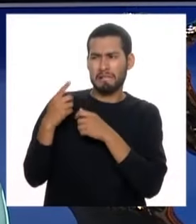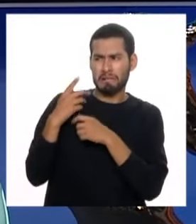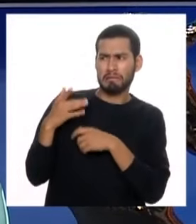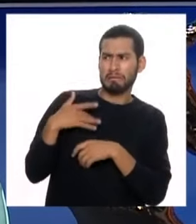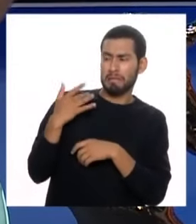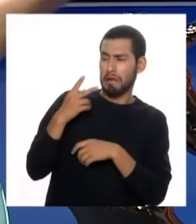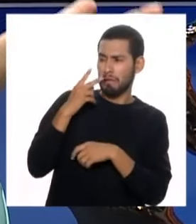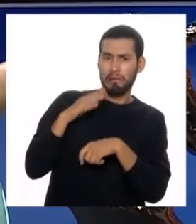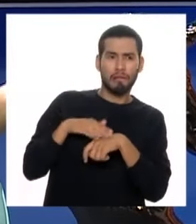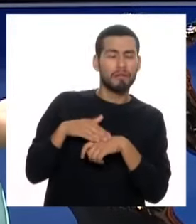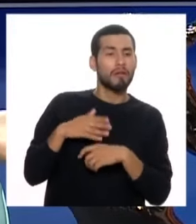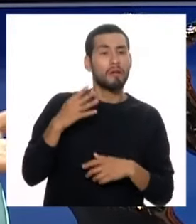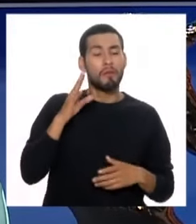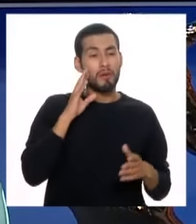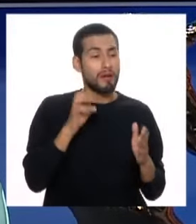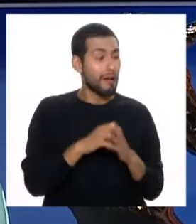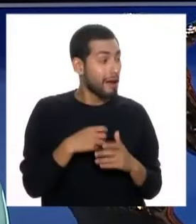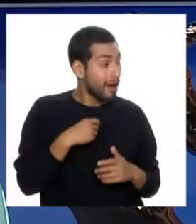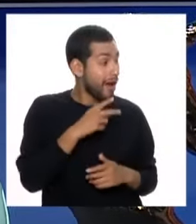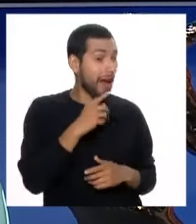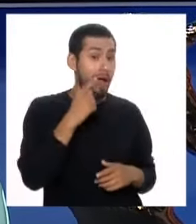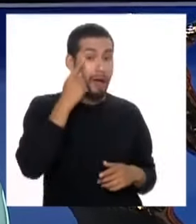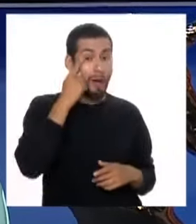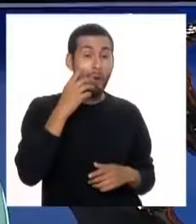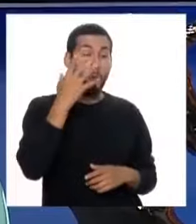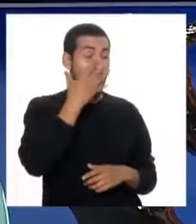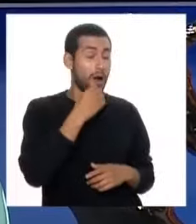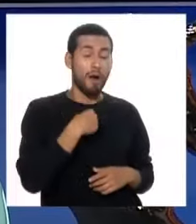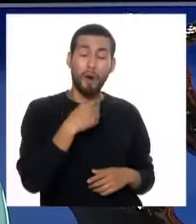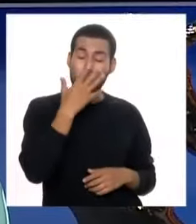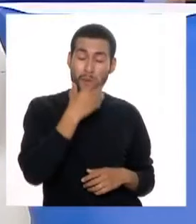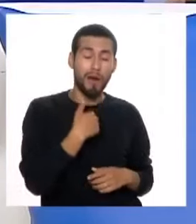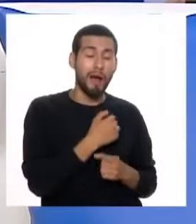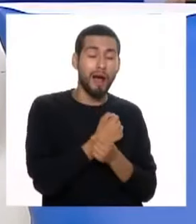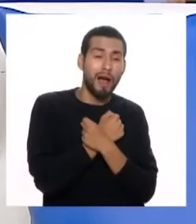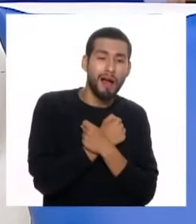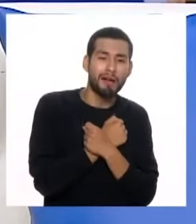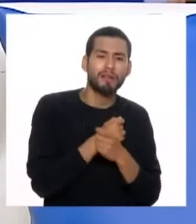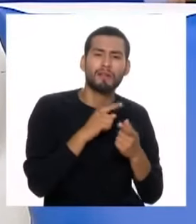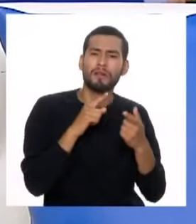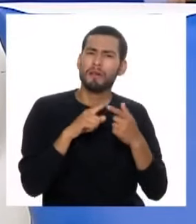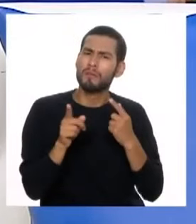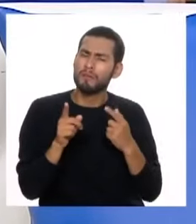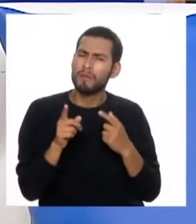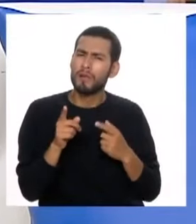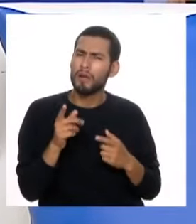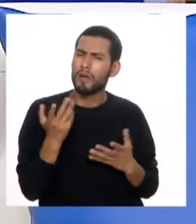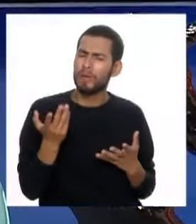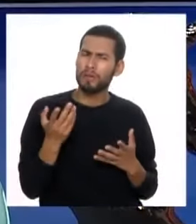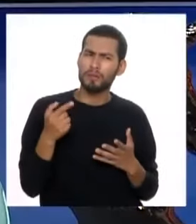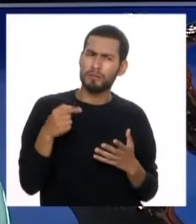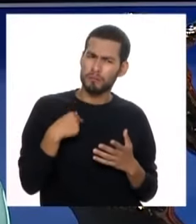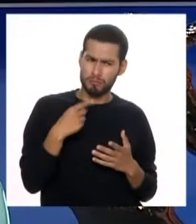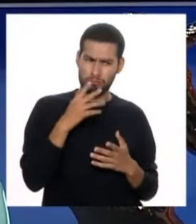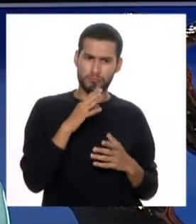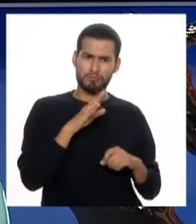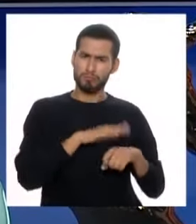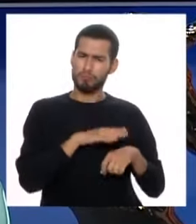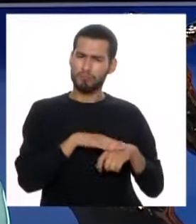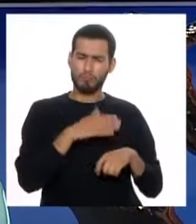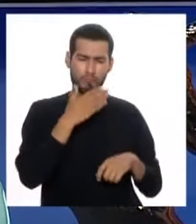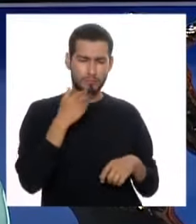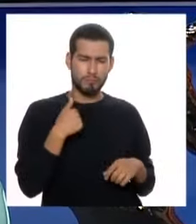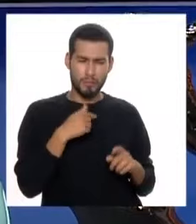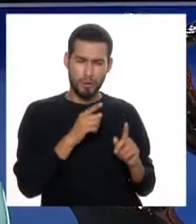alertas? De repente uno conoce a un chico, dice, oh, qué lindo, estoy enamorada. Pero ¿hay ciertas alertas para decir, no, mejor me